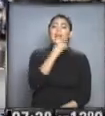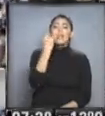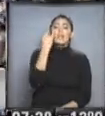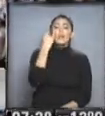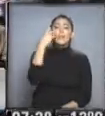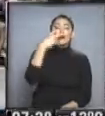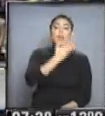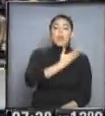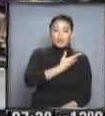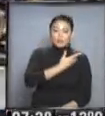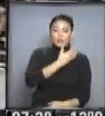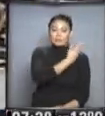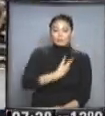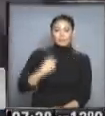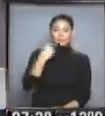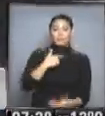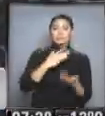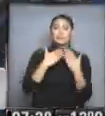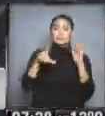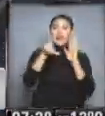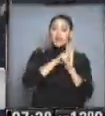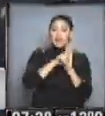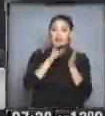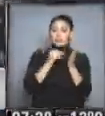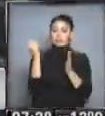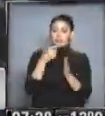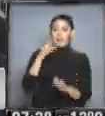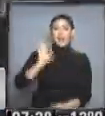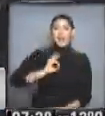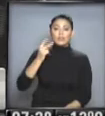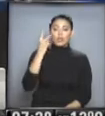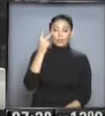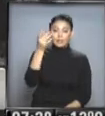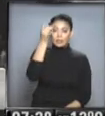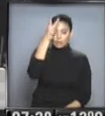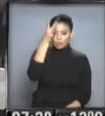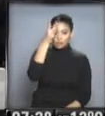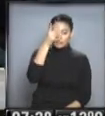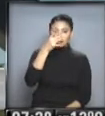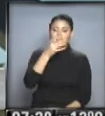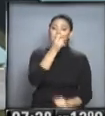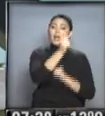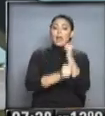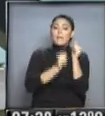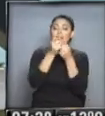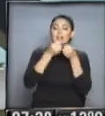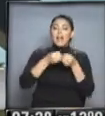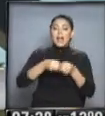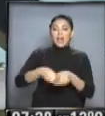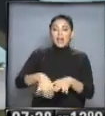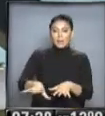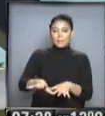YPF con la Ley de Soberanía Hidrocarburífera en 2012, la petrolera inicia el rumbo